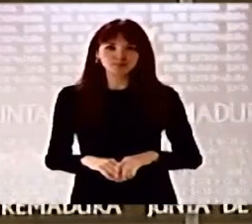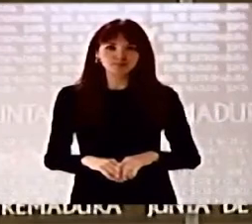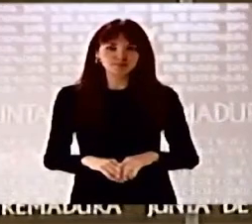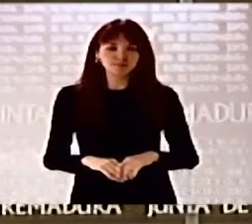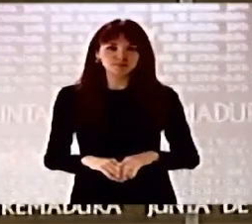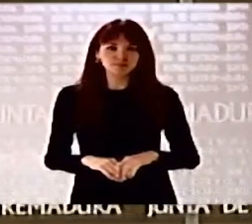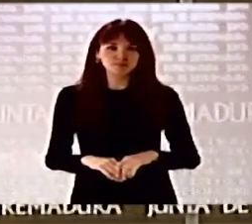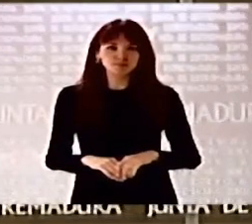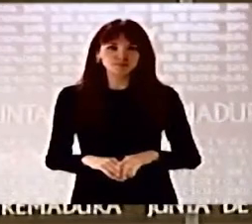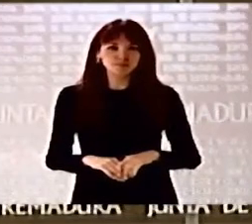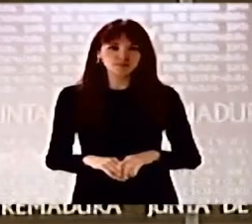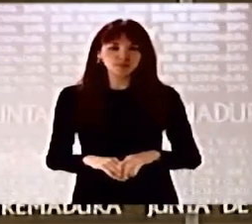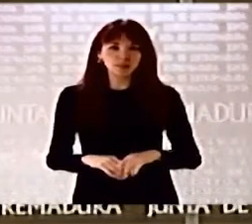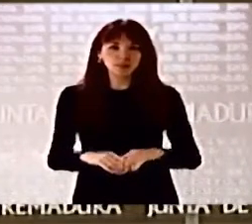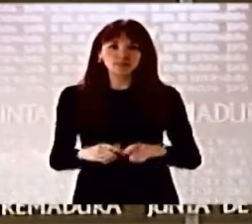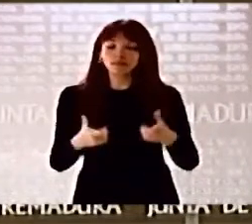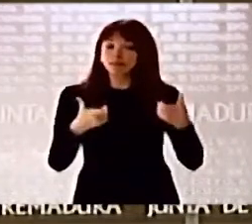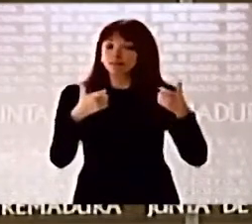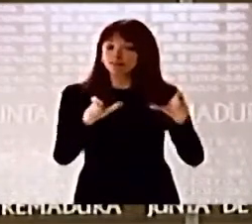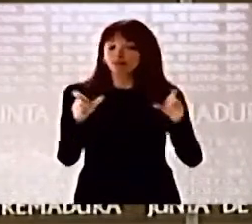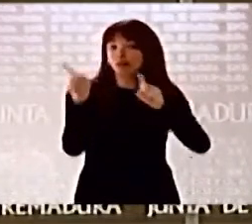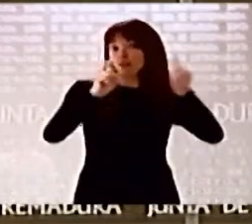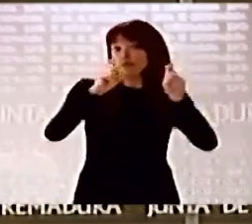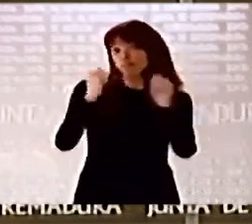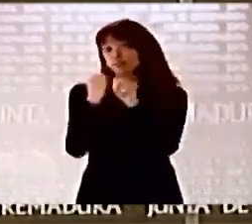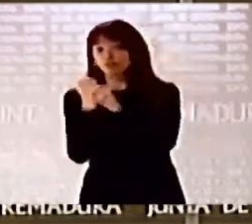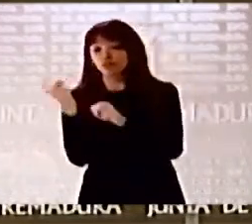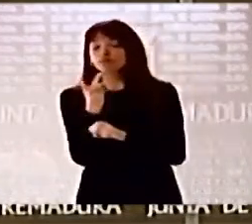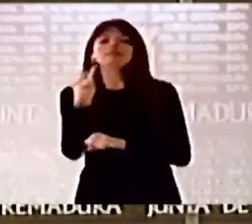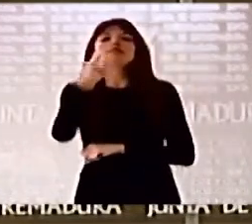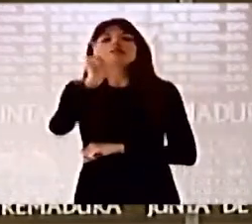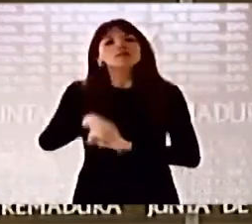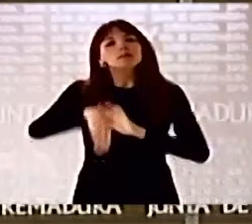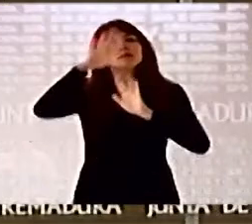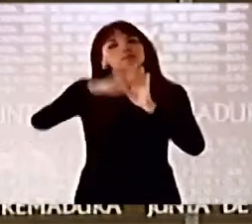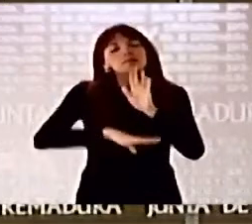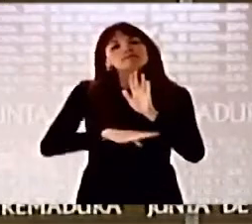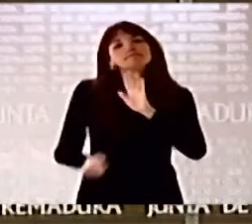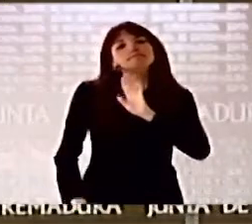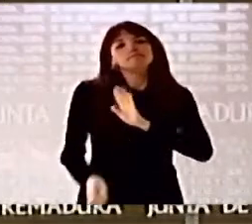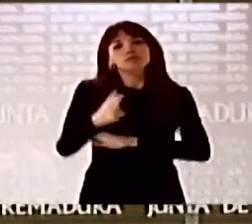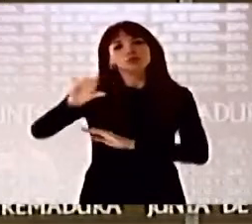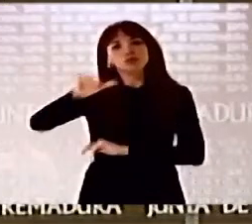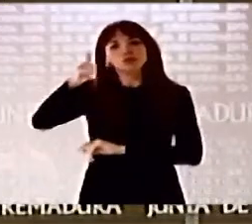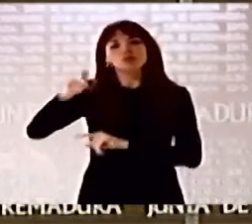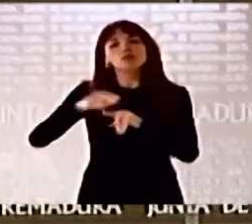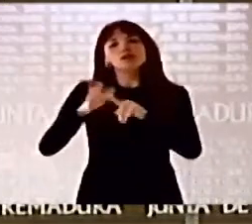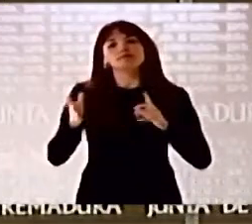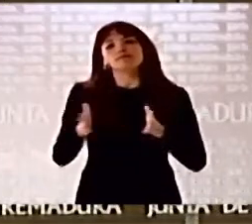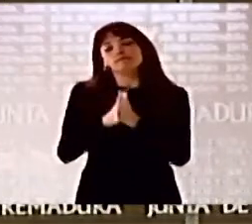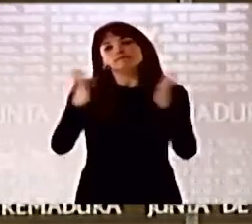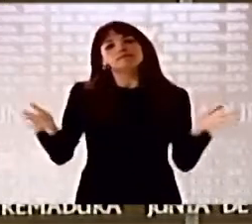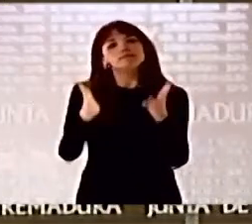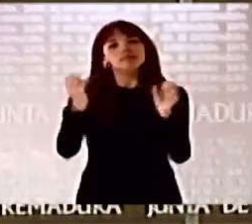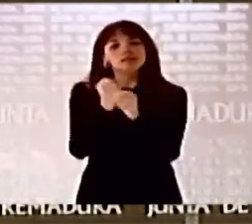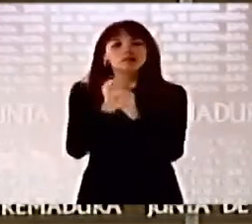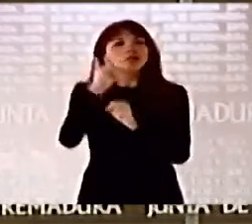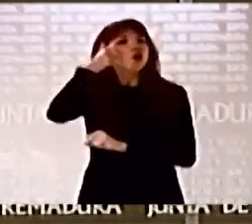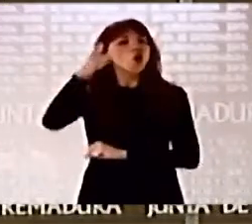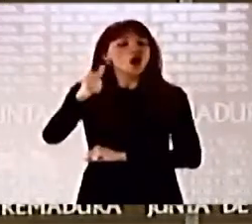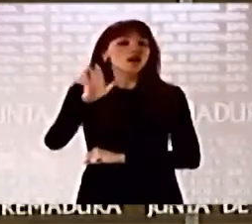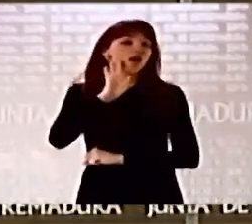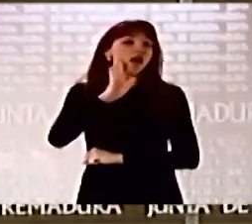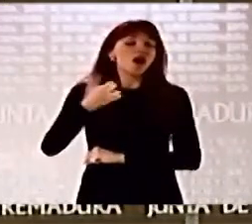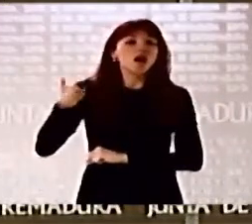En educación y empleo también hemos aprobado el programa de activación del empleo local. Es el programa que sustituye al antiguo plan de empleo